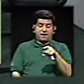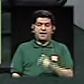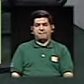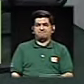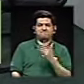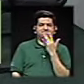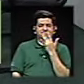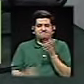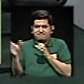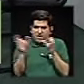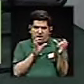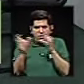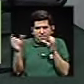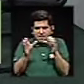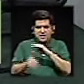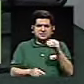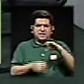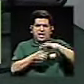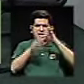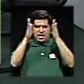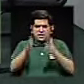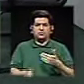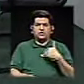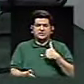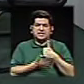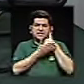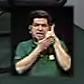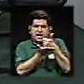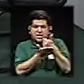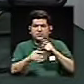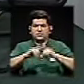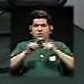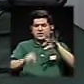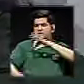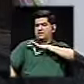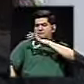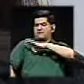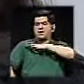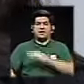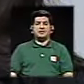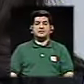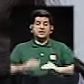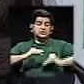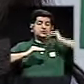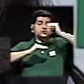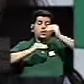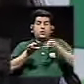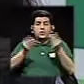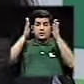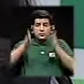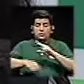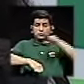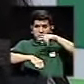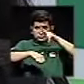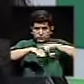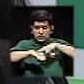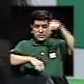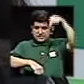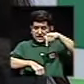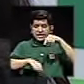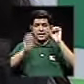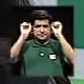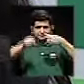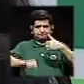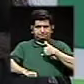a comercios y a agricultores con subsidios y con muchísimos más beneficios por sobre lo que el productor nacional o los productores nacionales